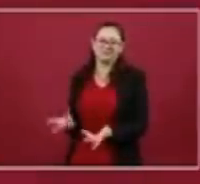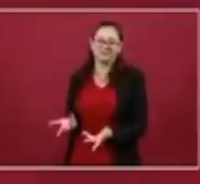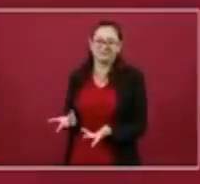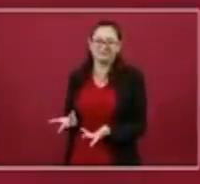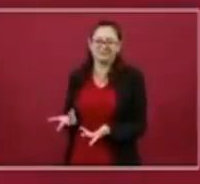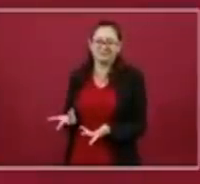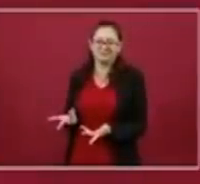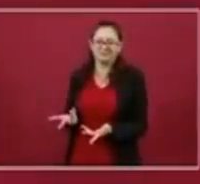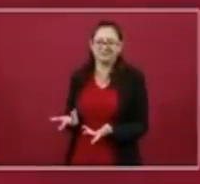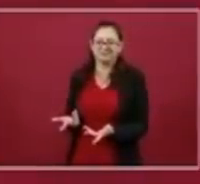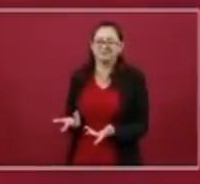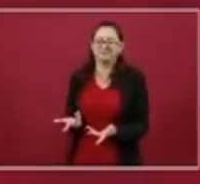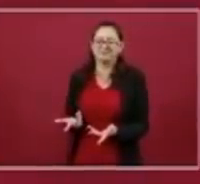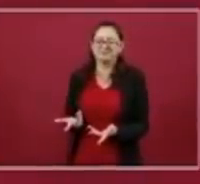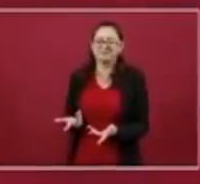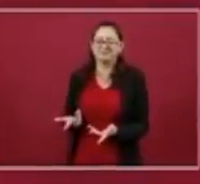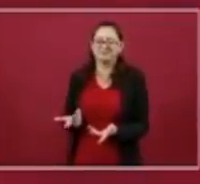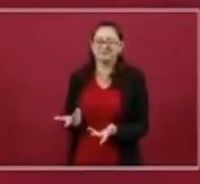Y